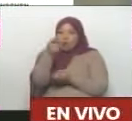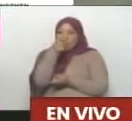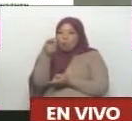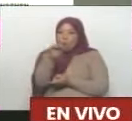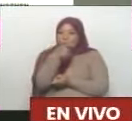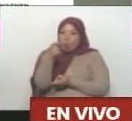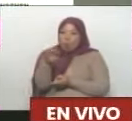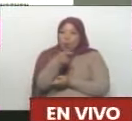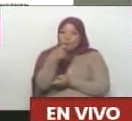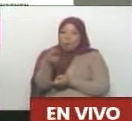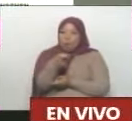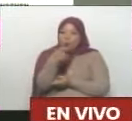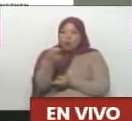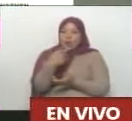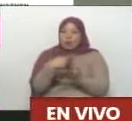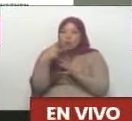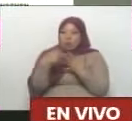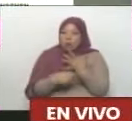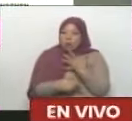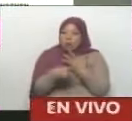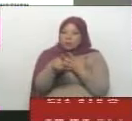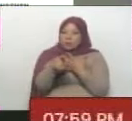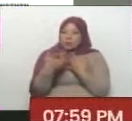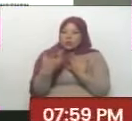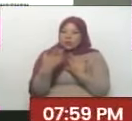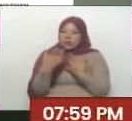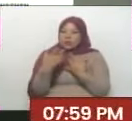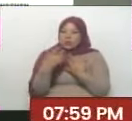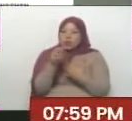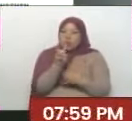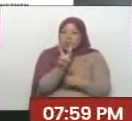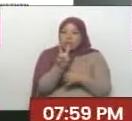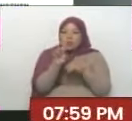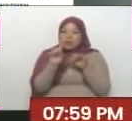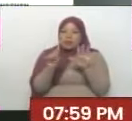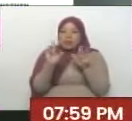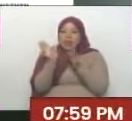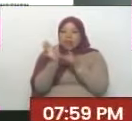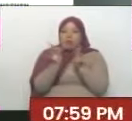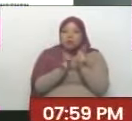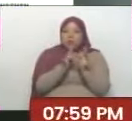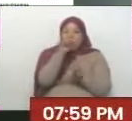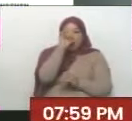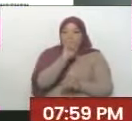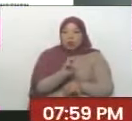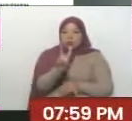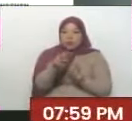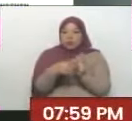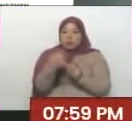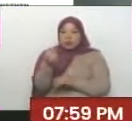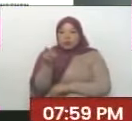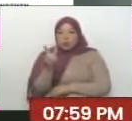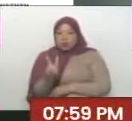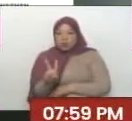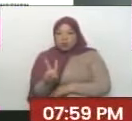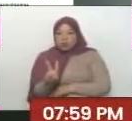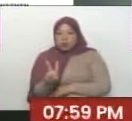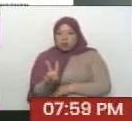buscar. Ese programa, Madeleine, fue el 26 de abril del año 2002.